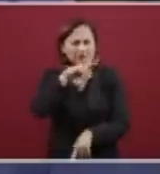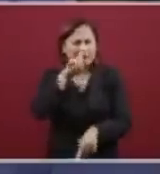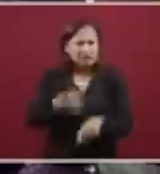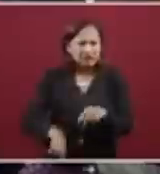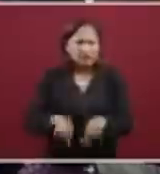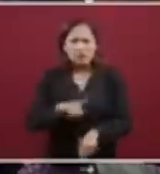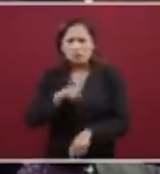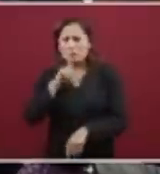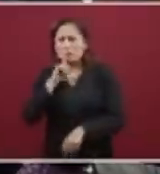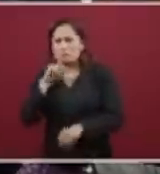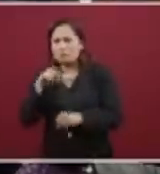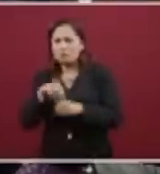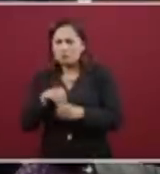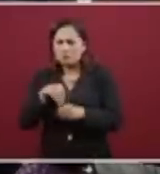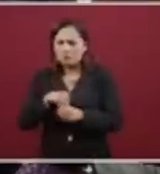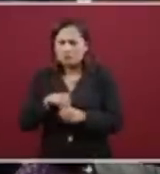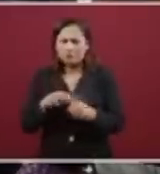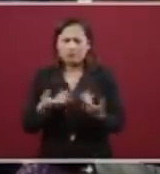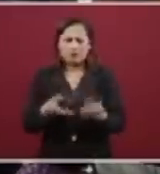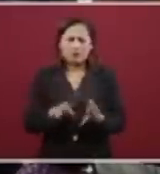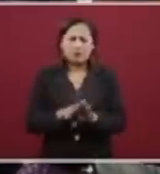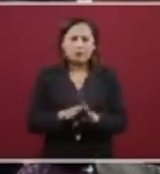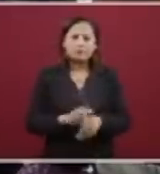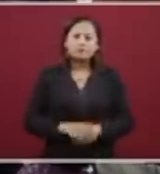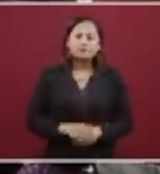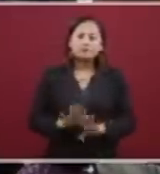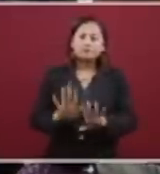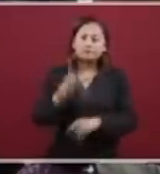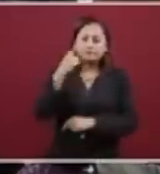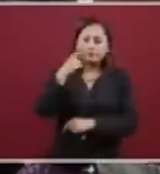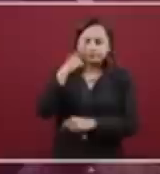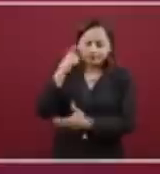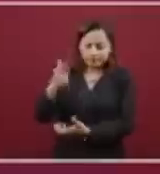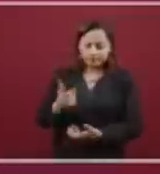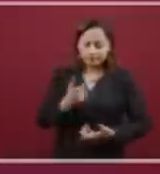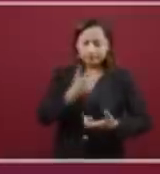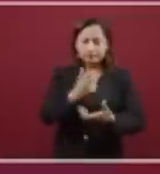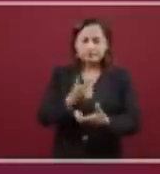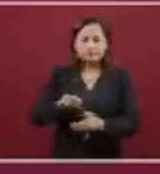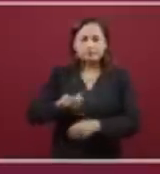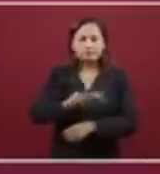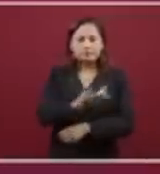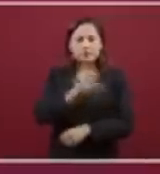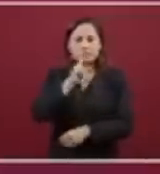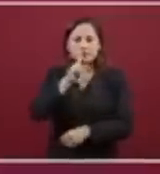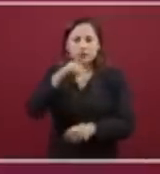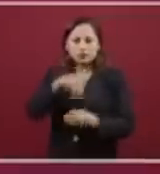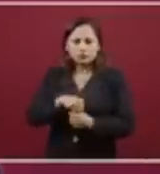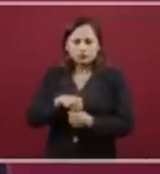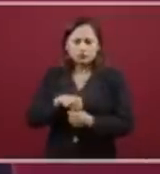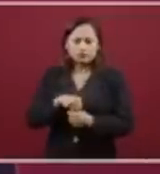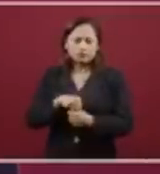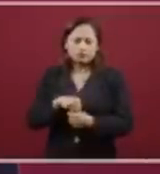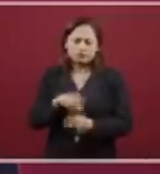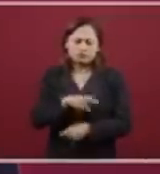lo de la partida secreta pues es de dominio público existía